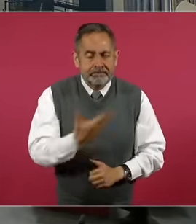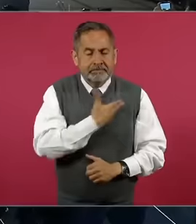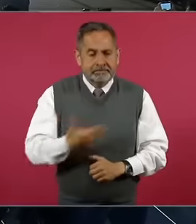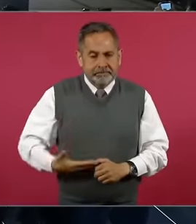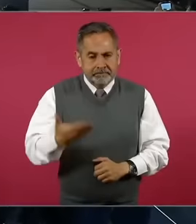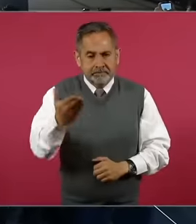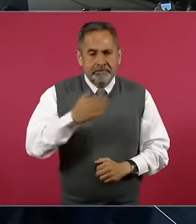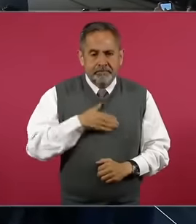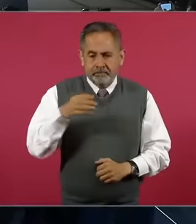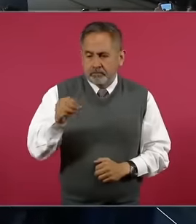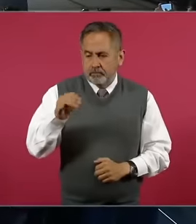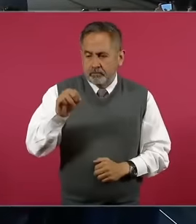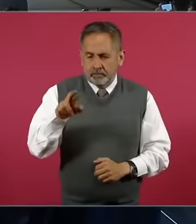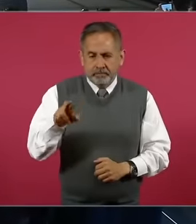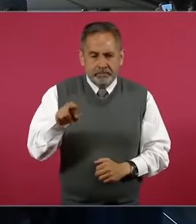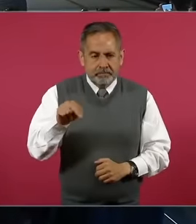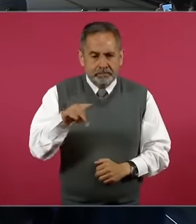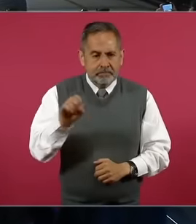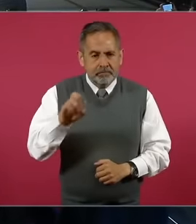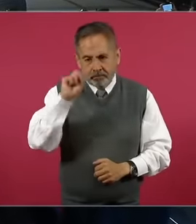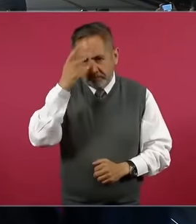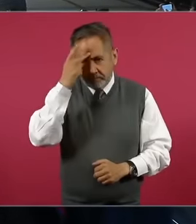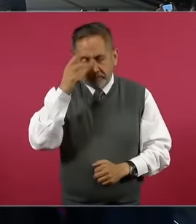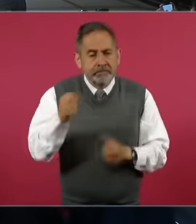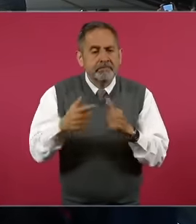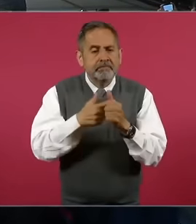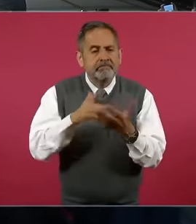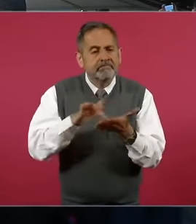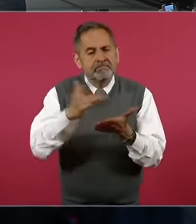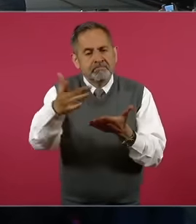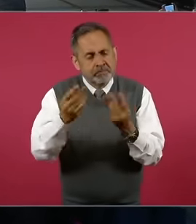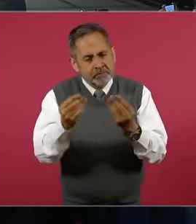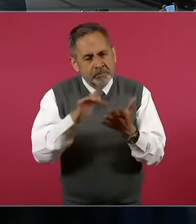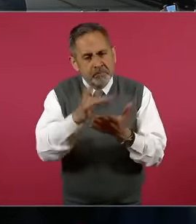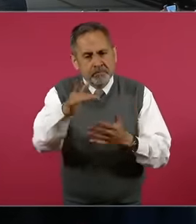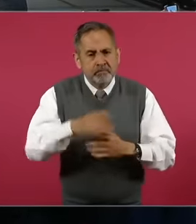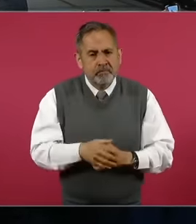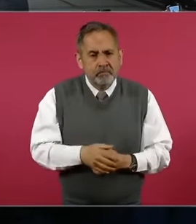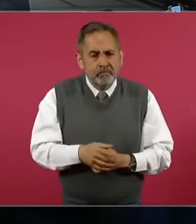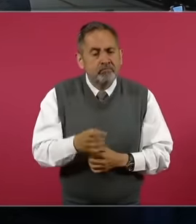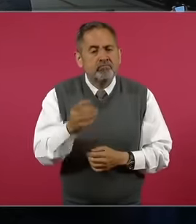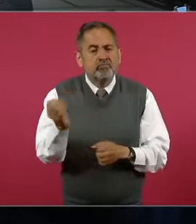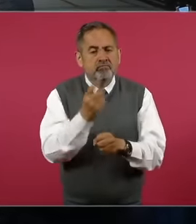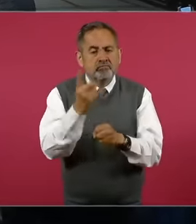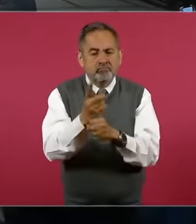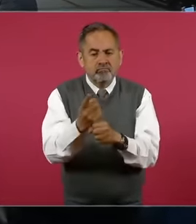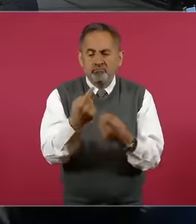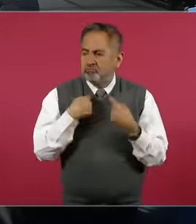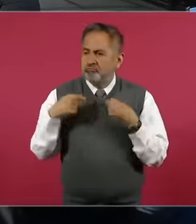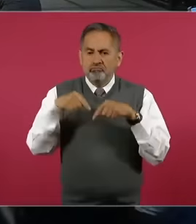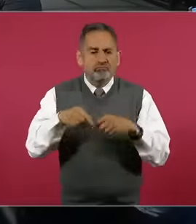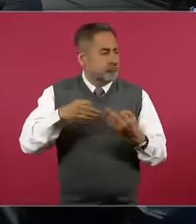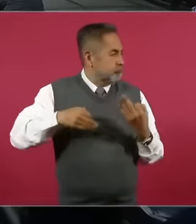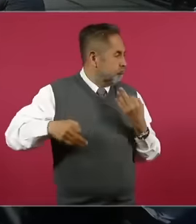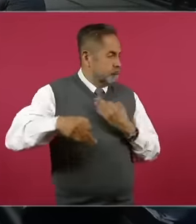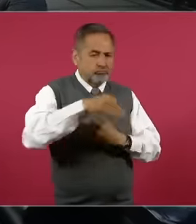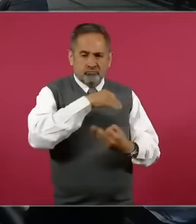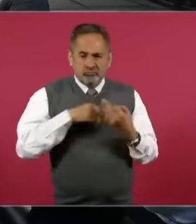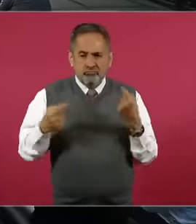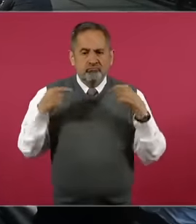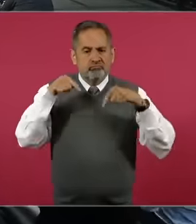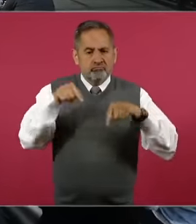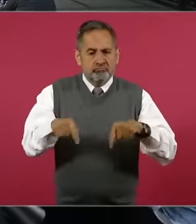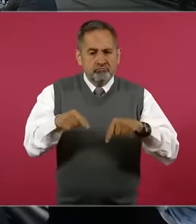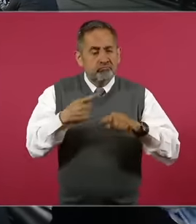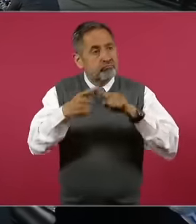Presidente, Omar Niño de San Luis Potosí. Primero le quiero agradecer mucho que nos haya dado la oportunidad a todos los periodistas del